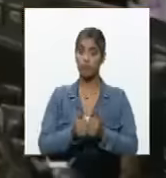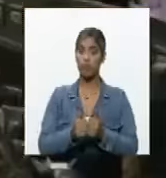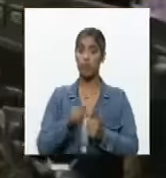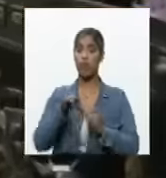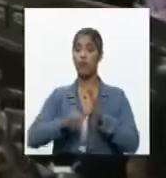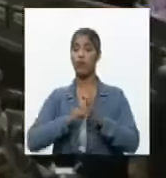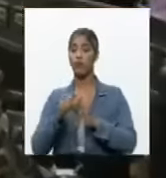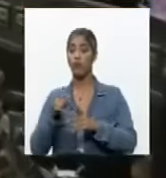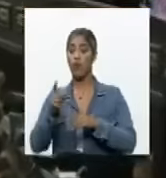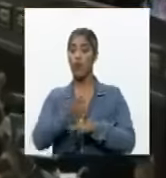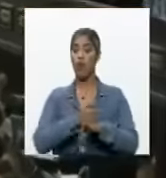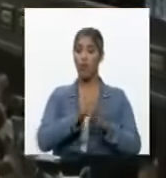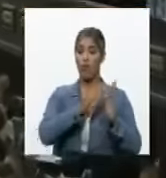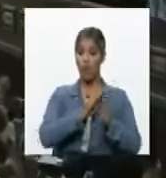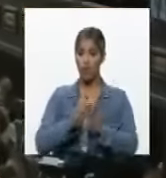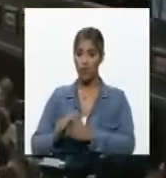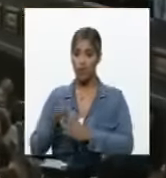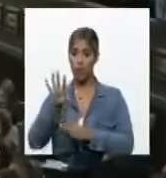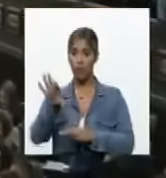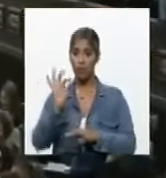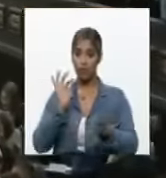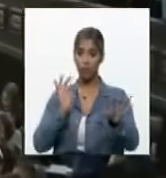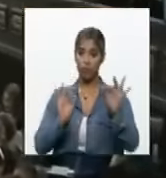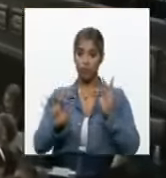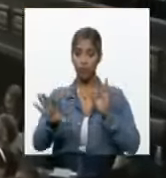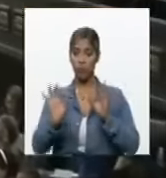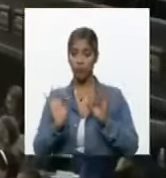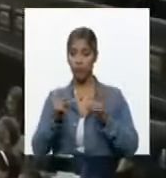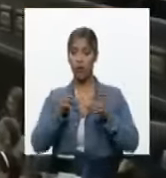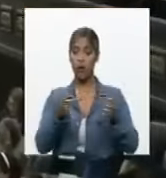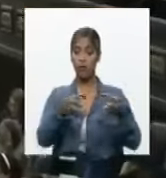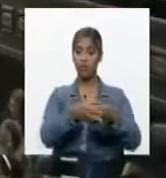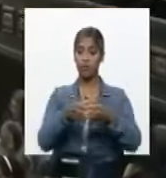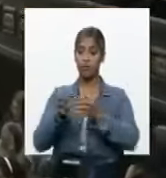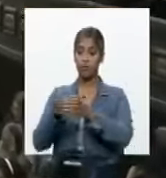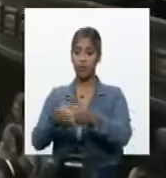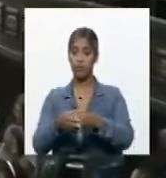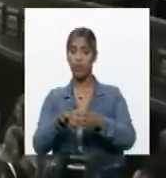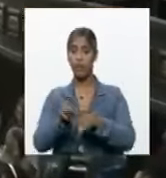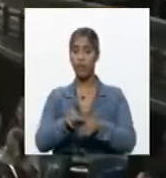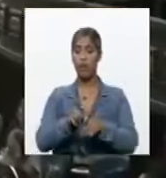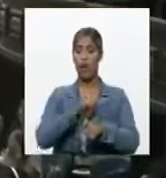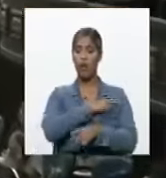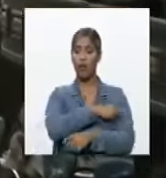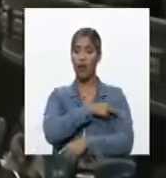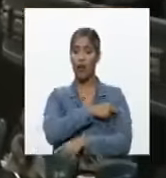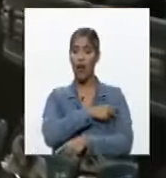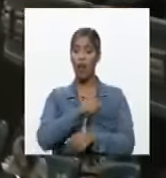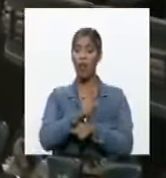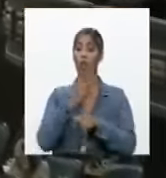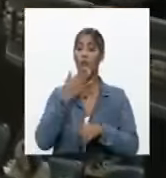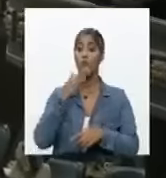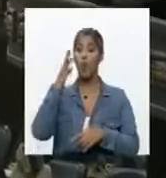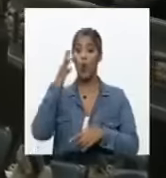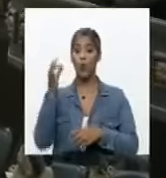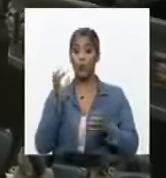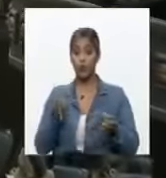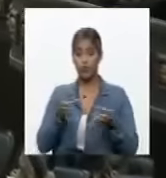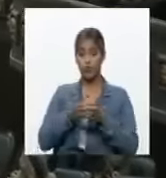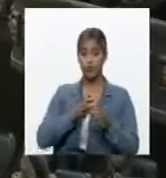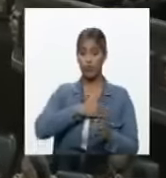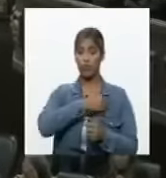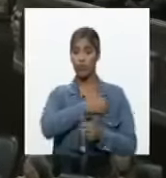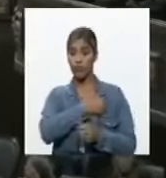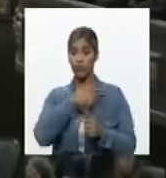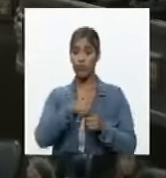del gobierno de la comuna, se escogerán de su seno mesas delegadas. En el caso del Consejo Ejecutivo de la Comuna, la